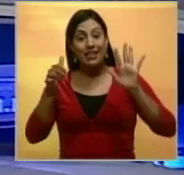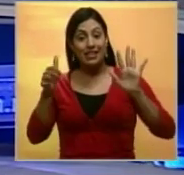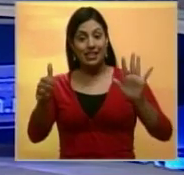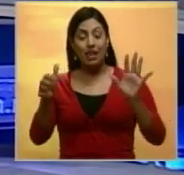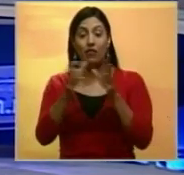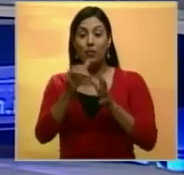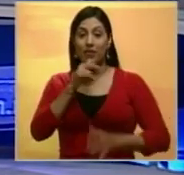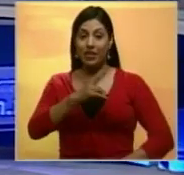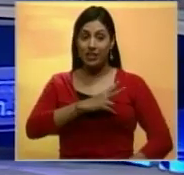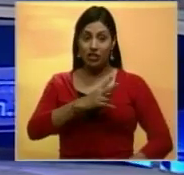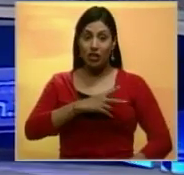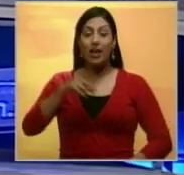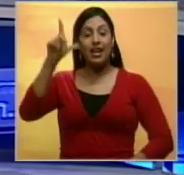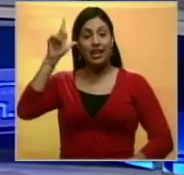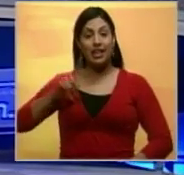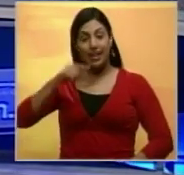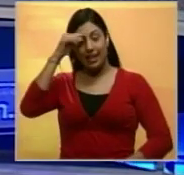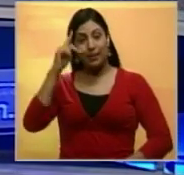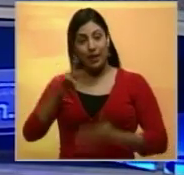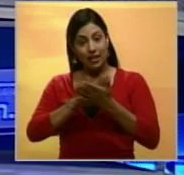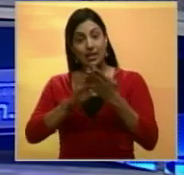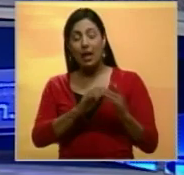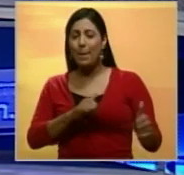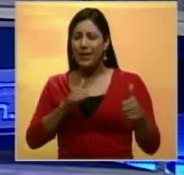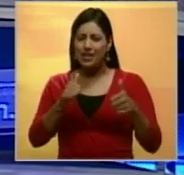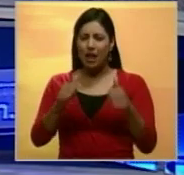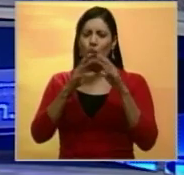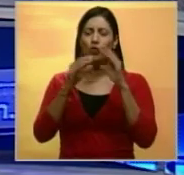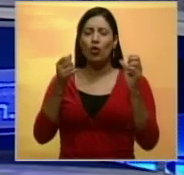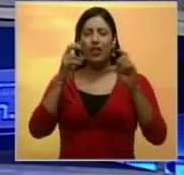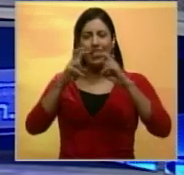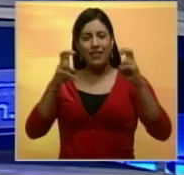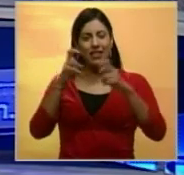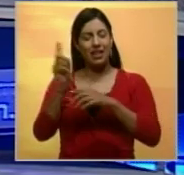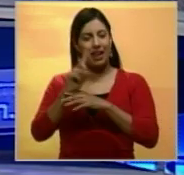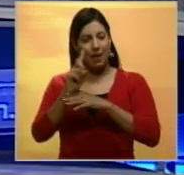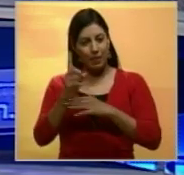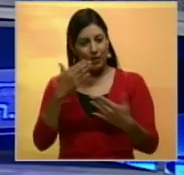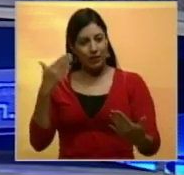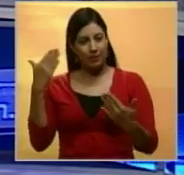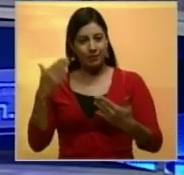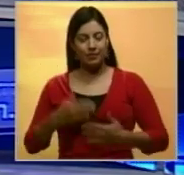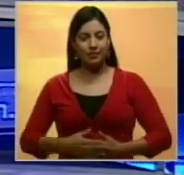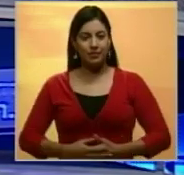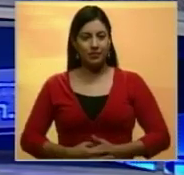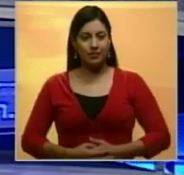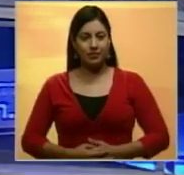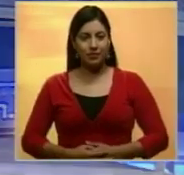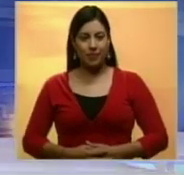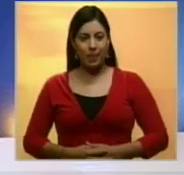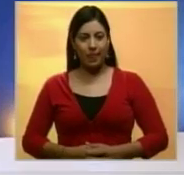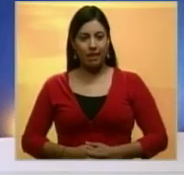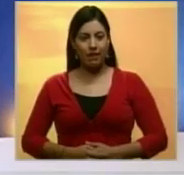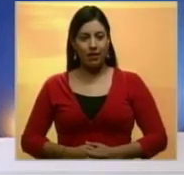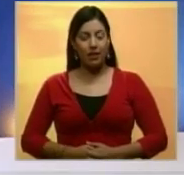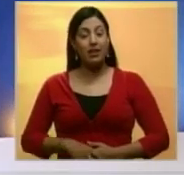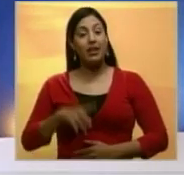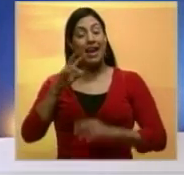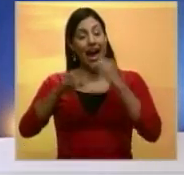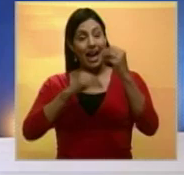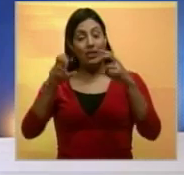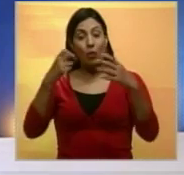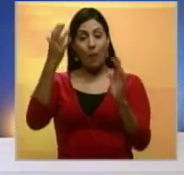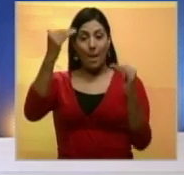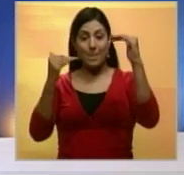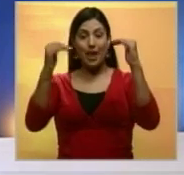de Noticiero Venevisión. Lirio Pérez y Andrina Yepes. Comenzamos a revisar las informaciones y lo hacemos de inmediato. Realizando